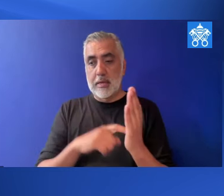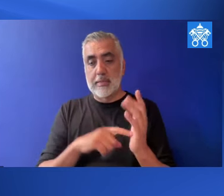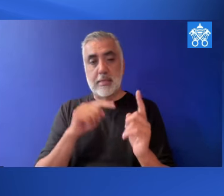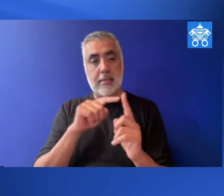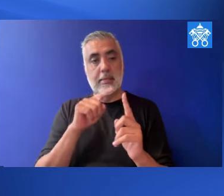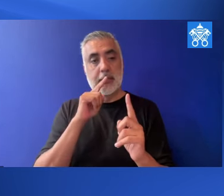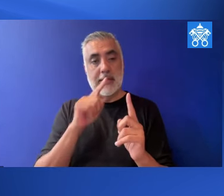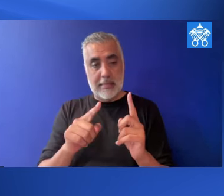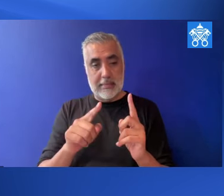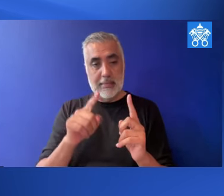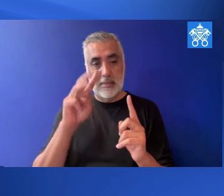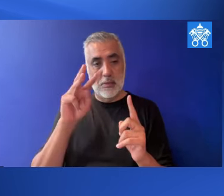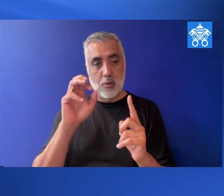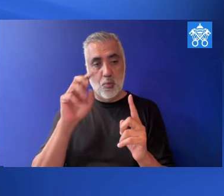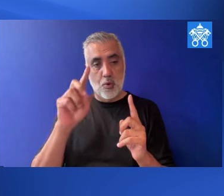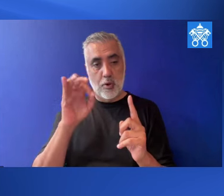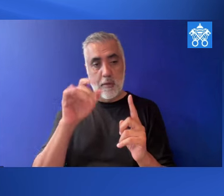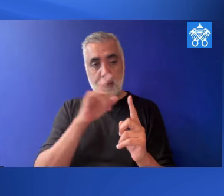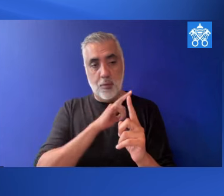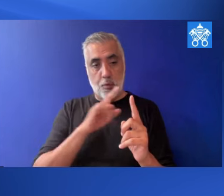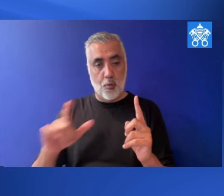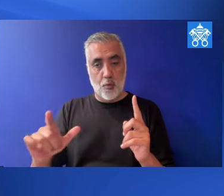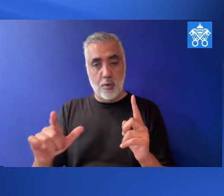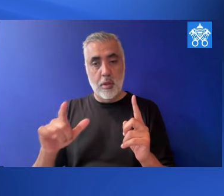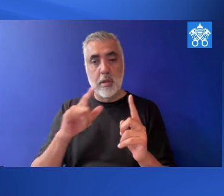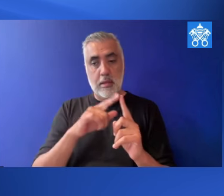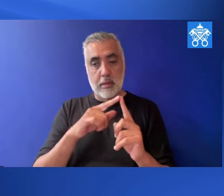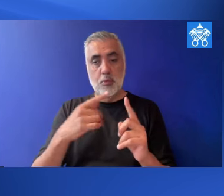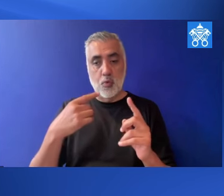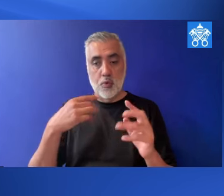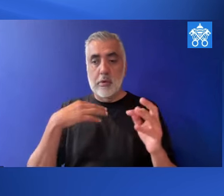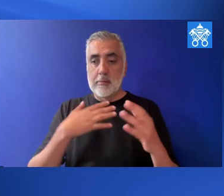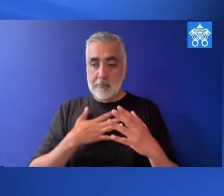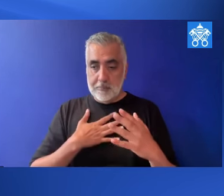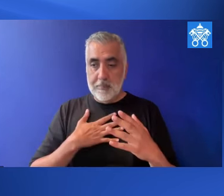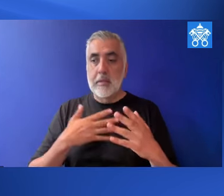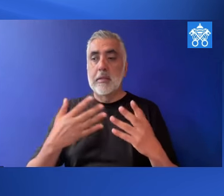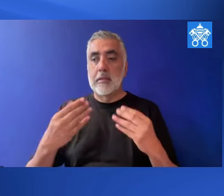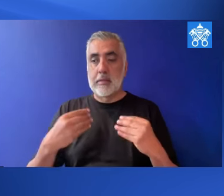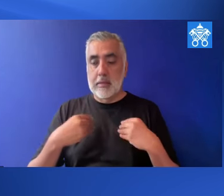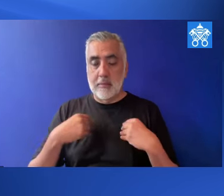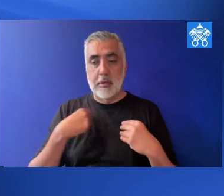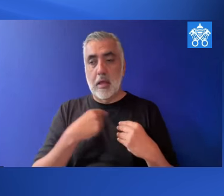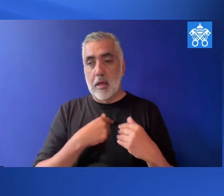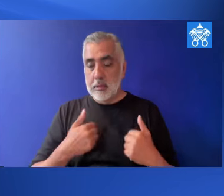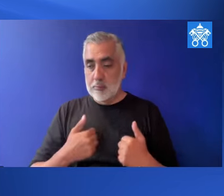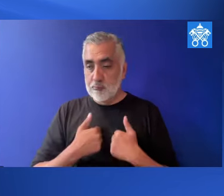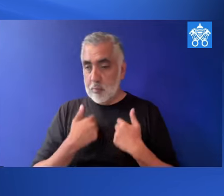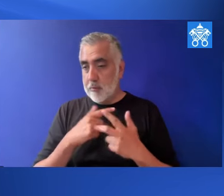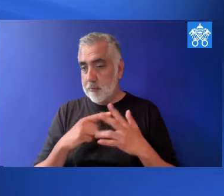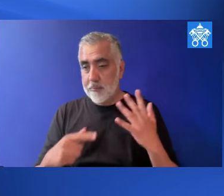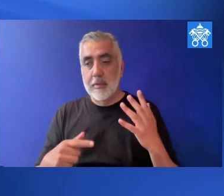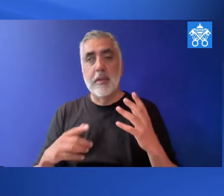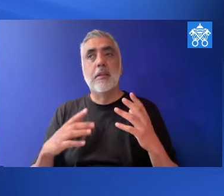palabra de Dios. Él es quien nos la explica, haciéndola viva y eficaz.